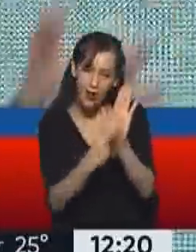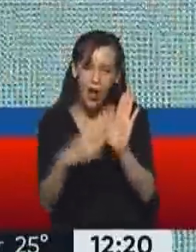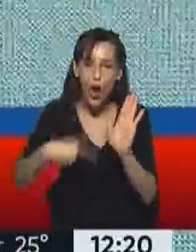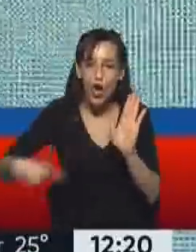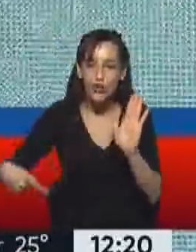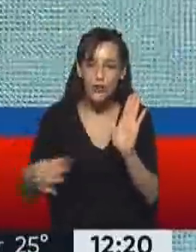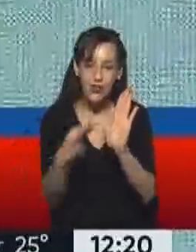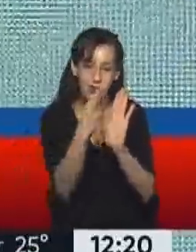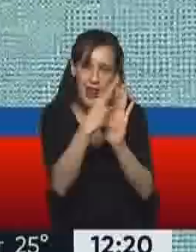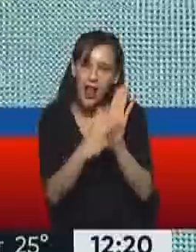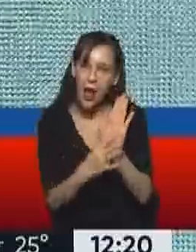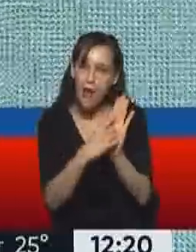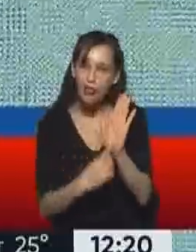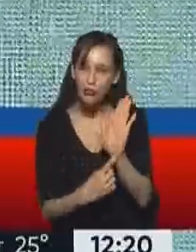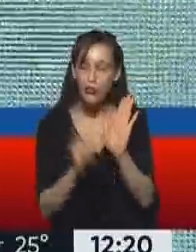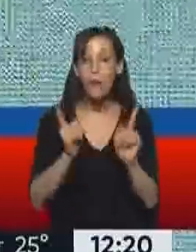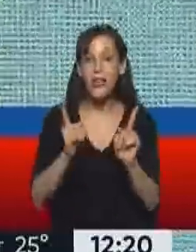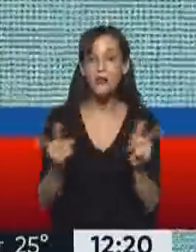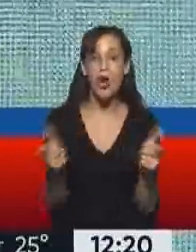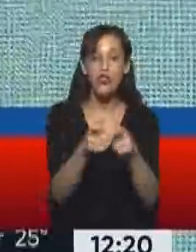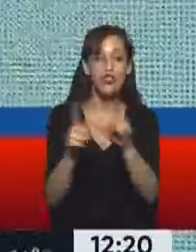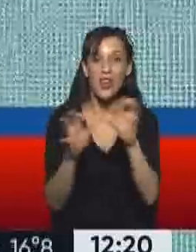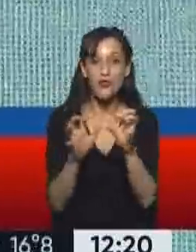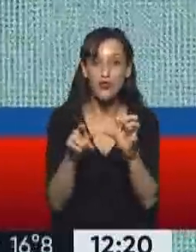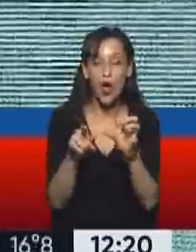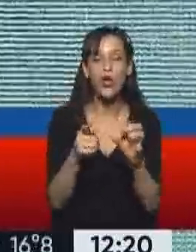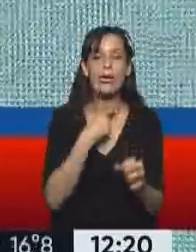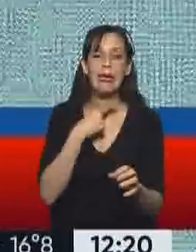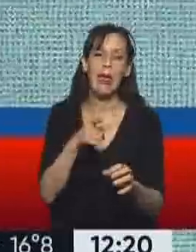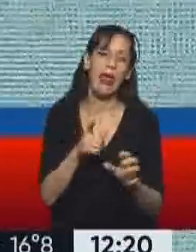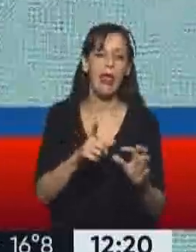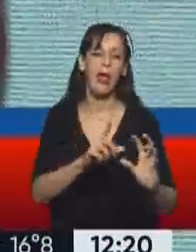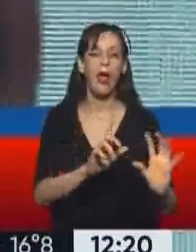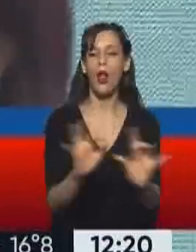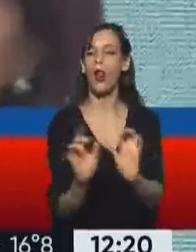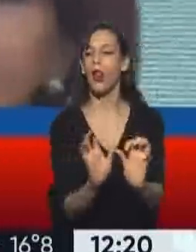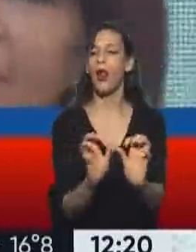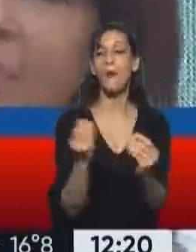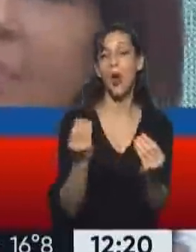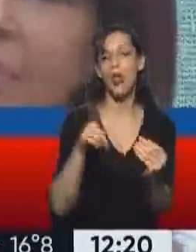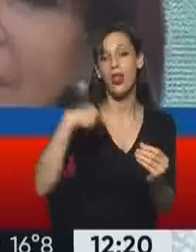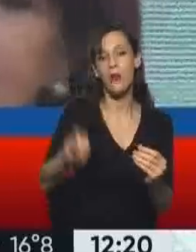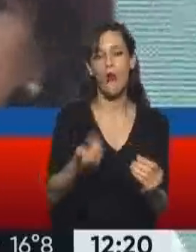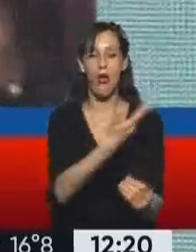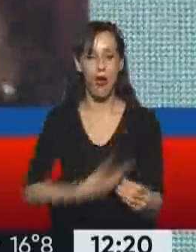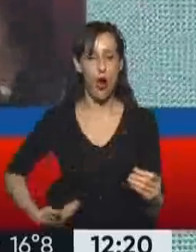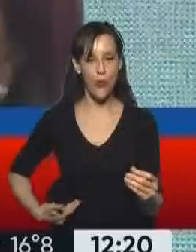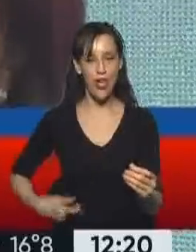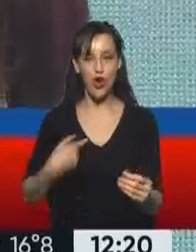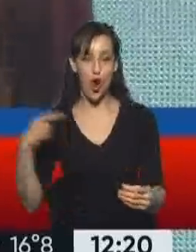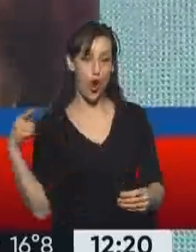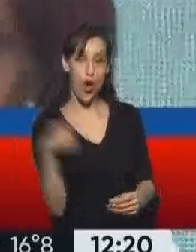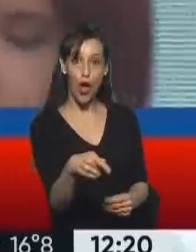durante la sesión, por el solo hecho de que nosotros nos opusiéramos, y después la operación de prensa consiguiente.